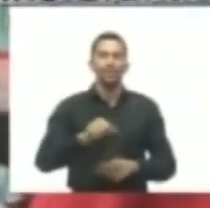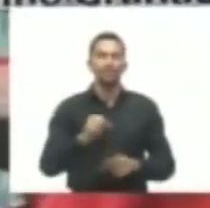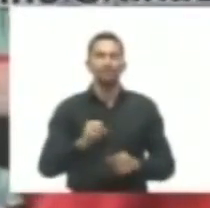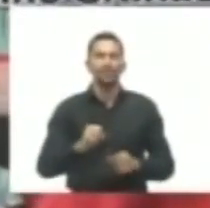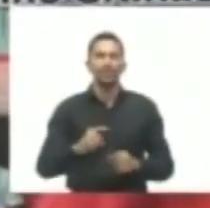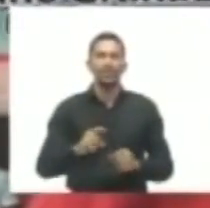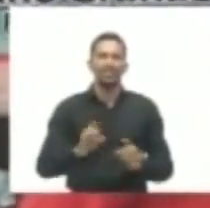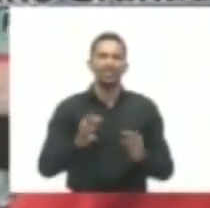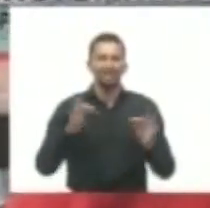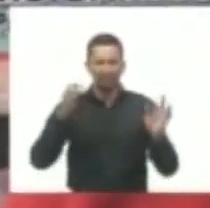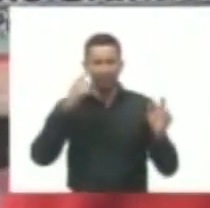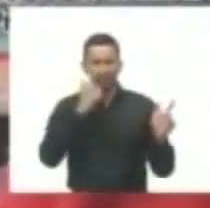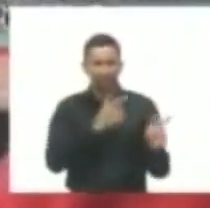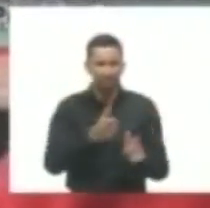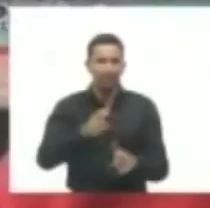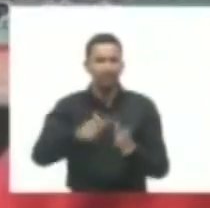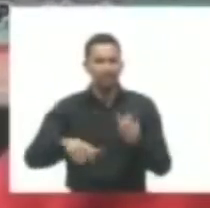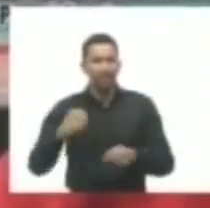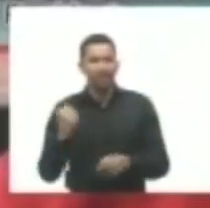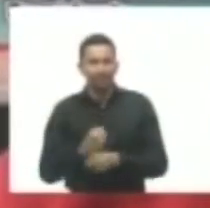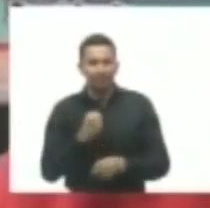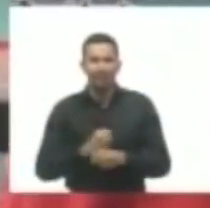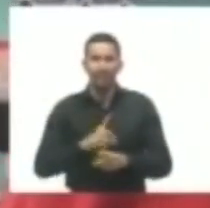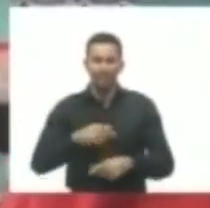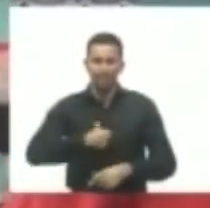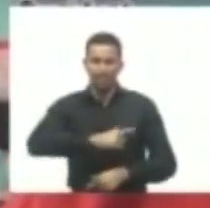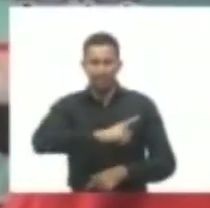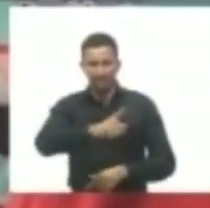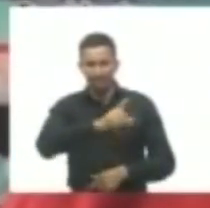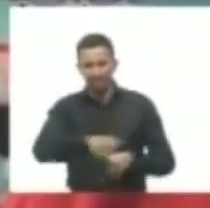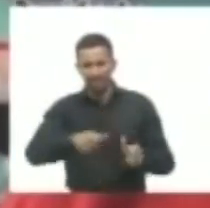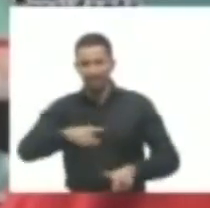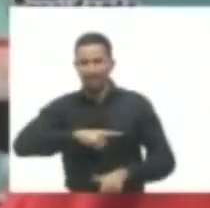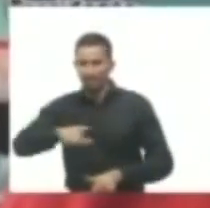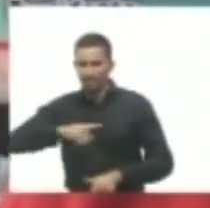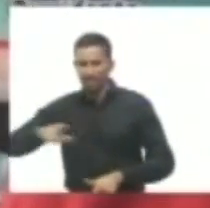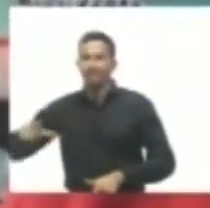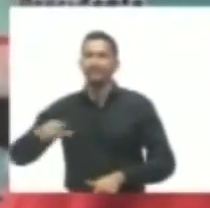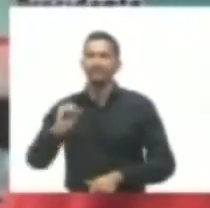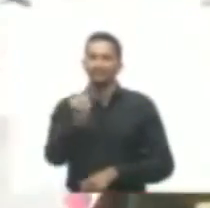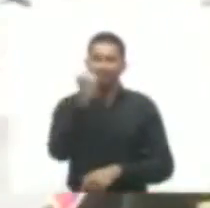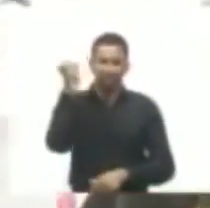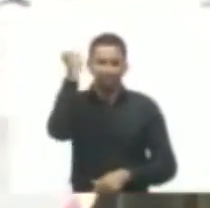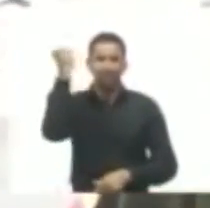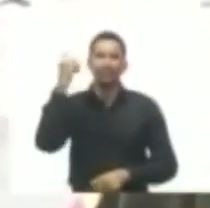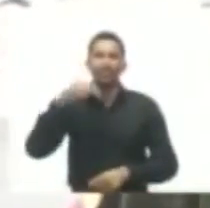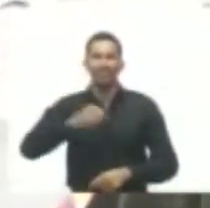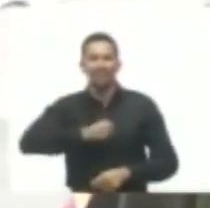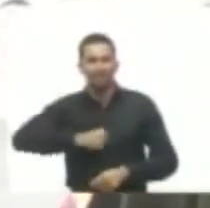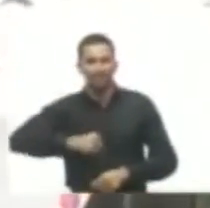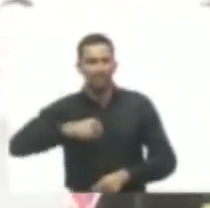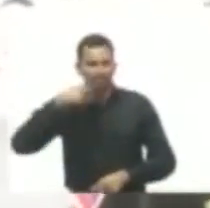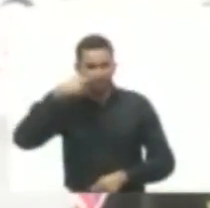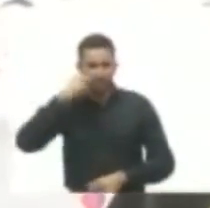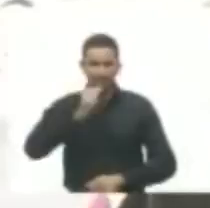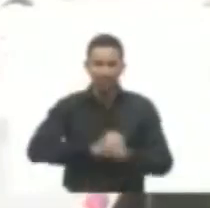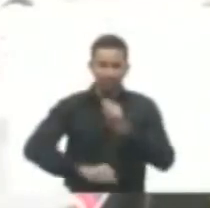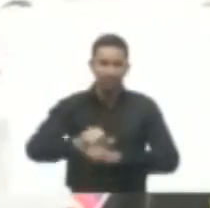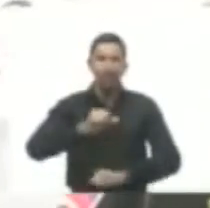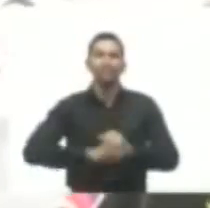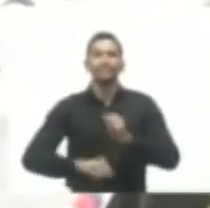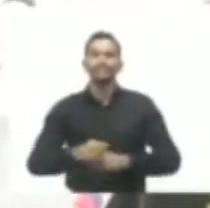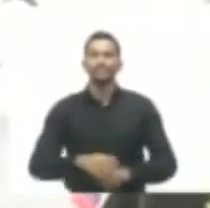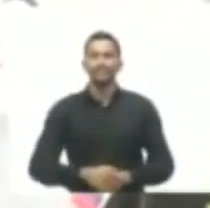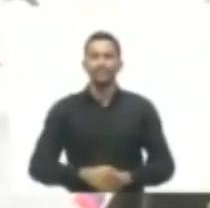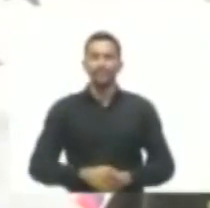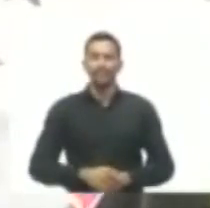nuestros trabajadores y en nosotros los dirigentes sindicales y defensores de derechos humanos. La Policía Nacional y otras entidades